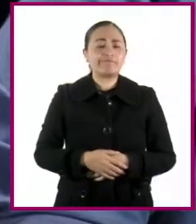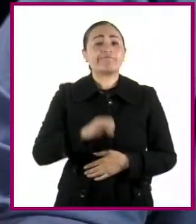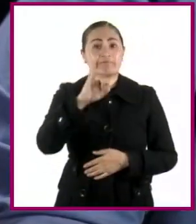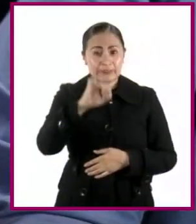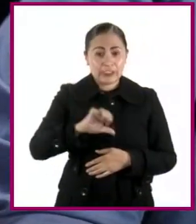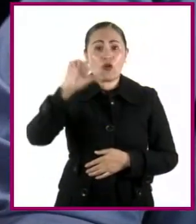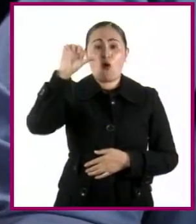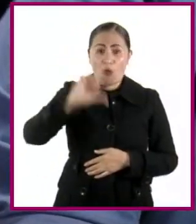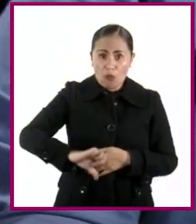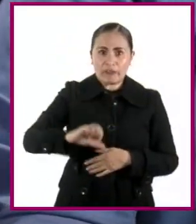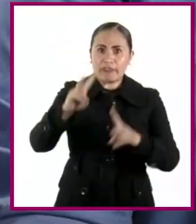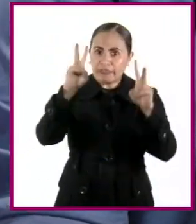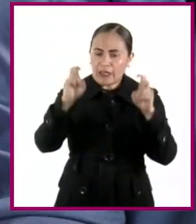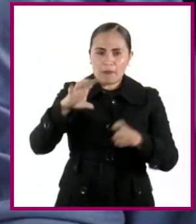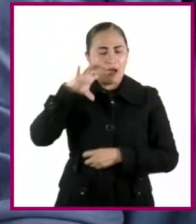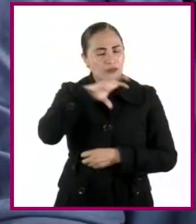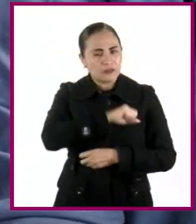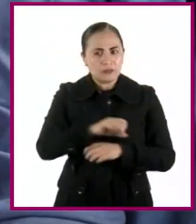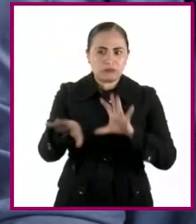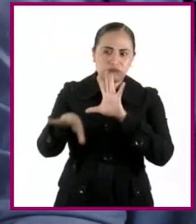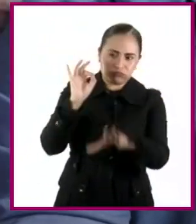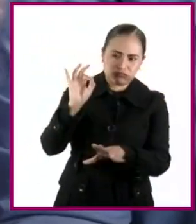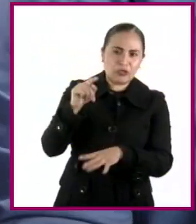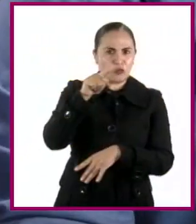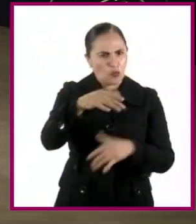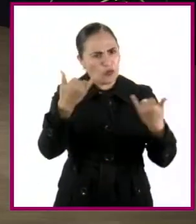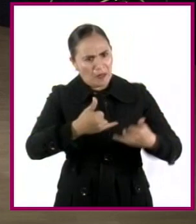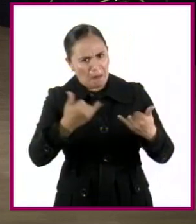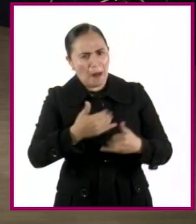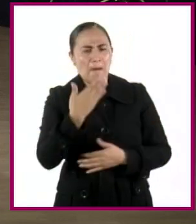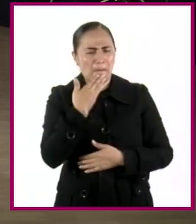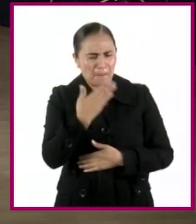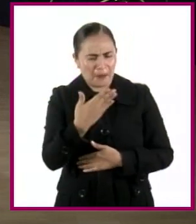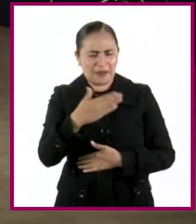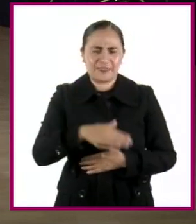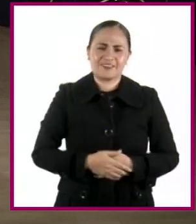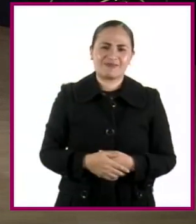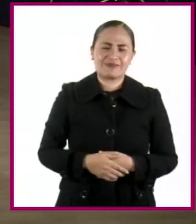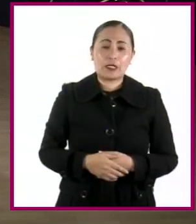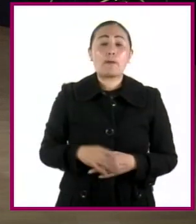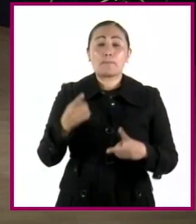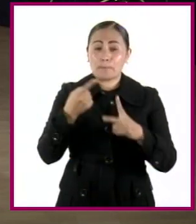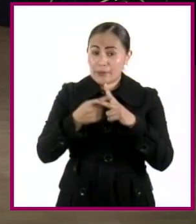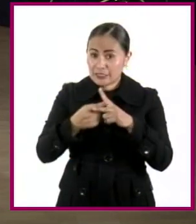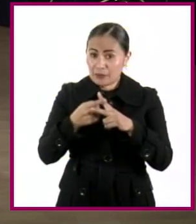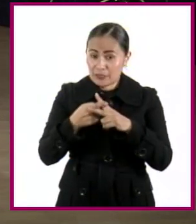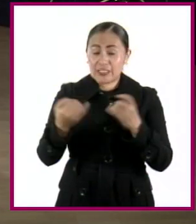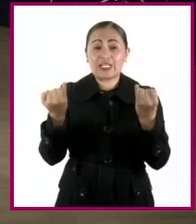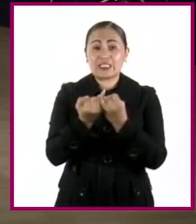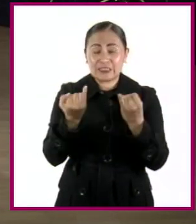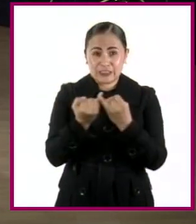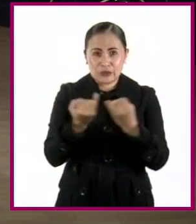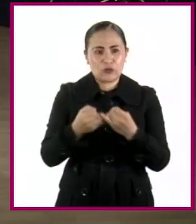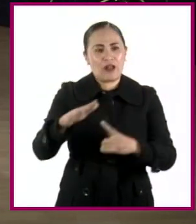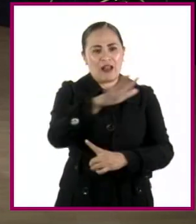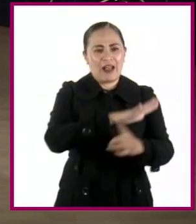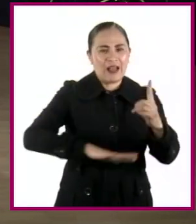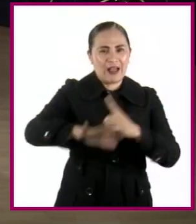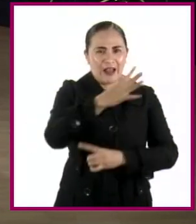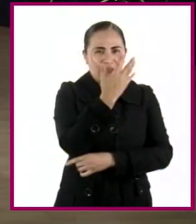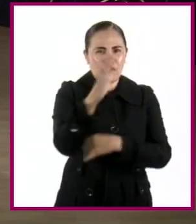Elegiste un tema fascinante. Qué bueno que te revelaste. Tú muy bien, ¿eh? Y además, las matemáticas están presentes en la ecología,